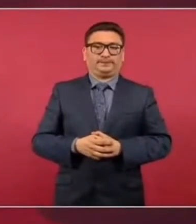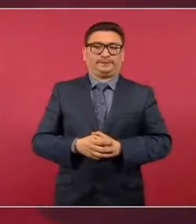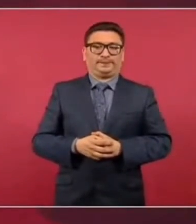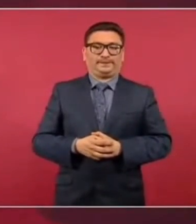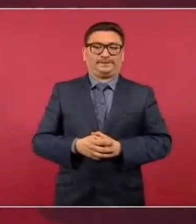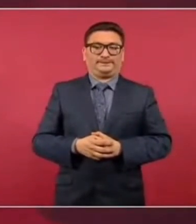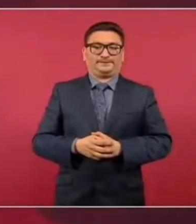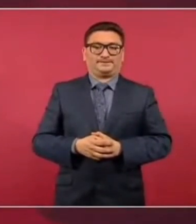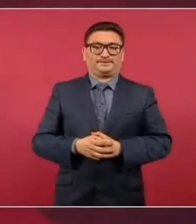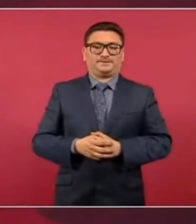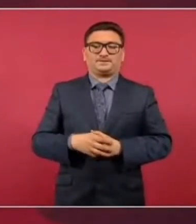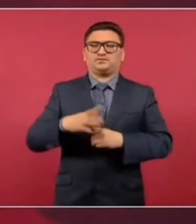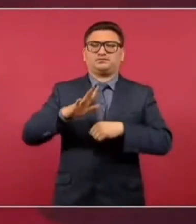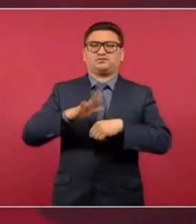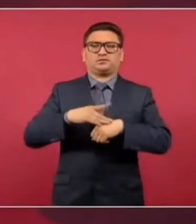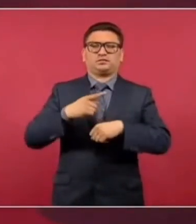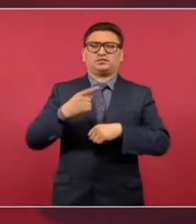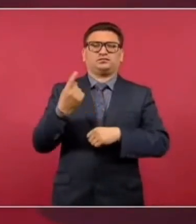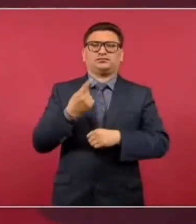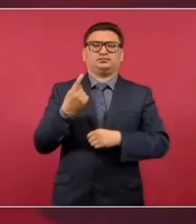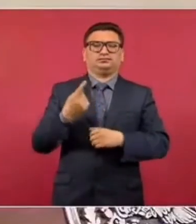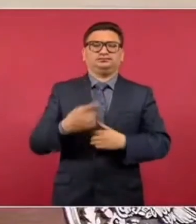me